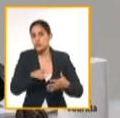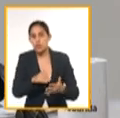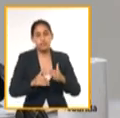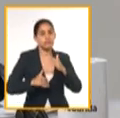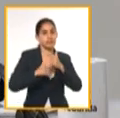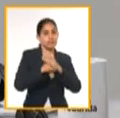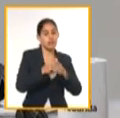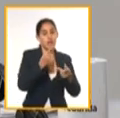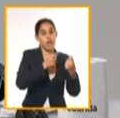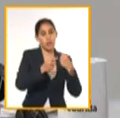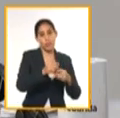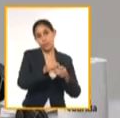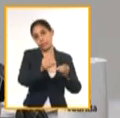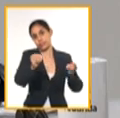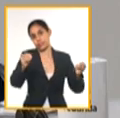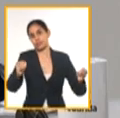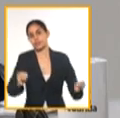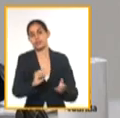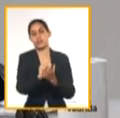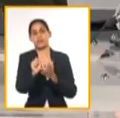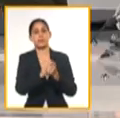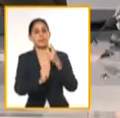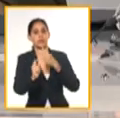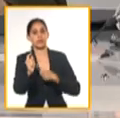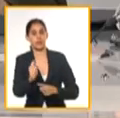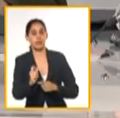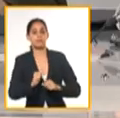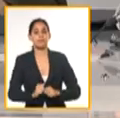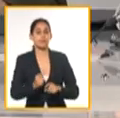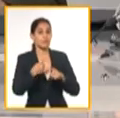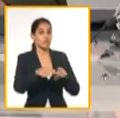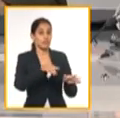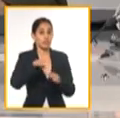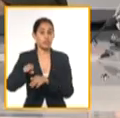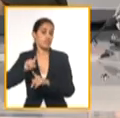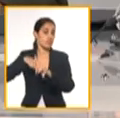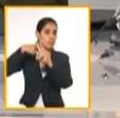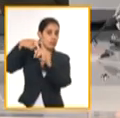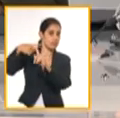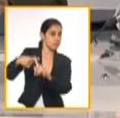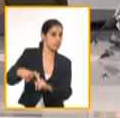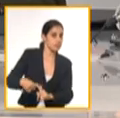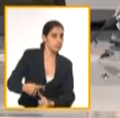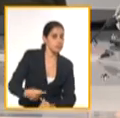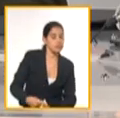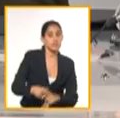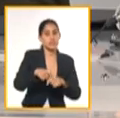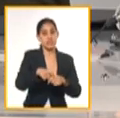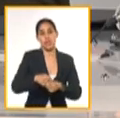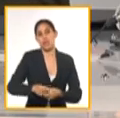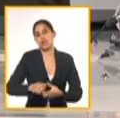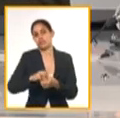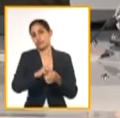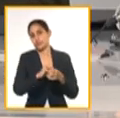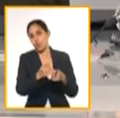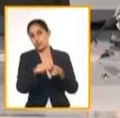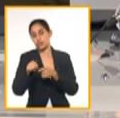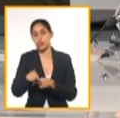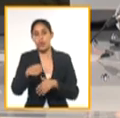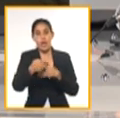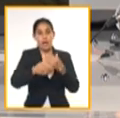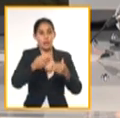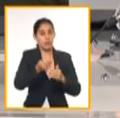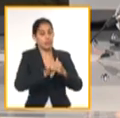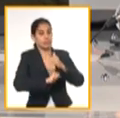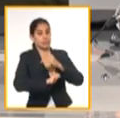sistemas como tal, en cantidad de sistemas. Sí, si sumamos los de gravedad más los que ya tenían paneles solares, casi un millón de personas. No, se arrancó. Al